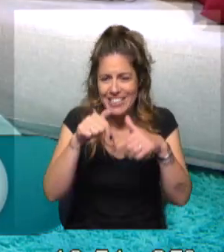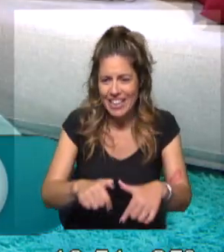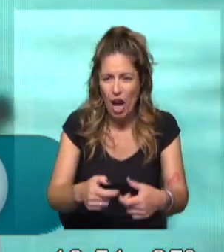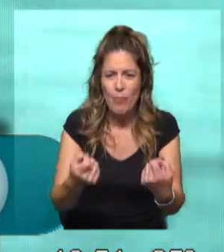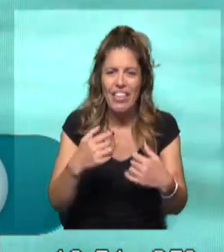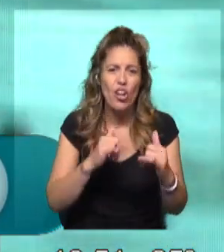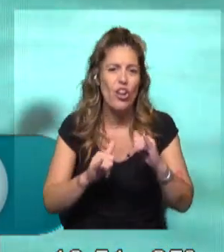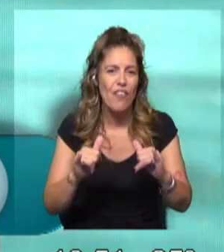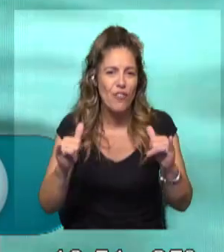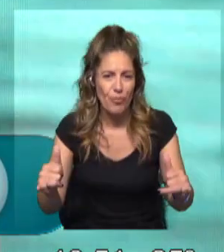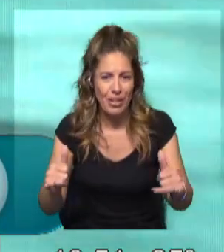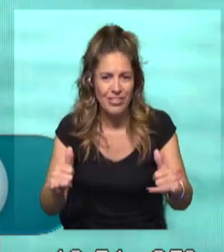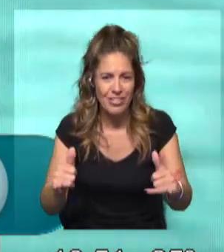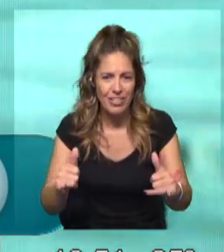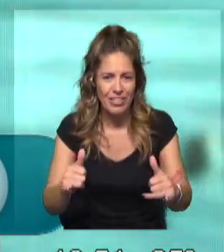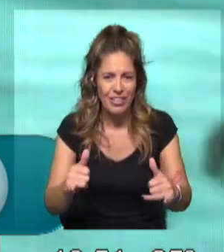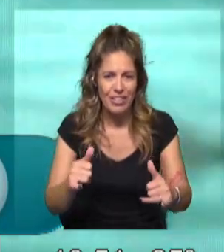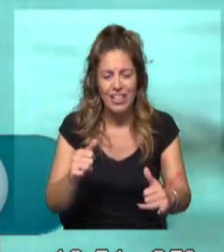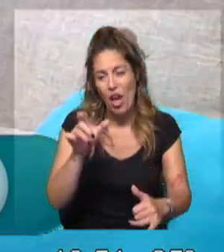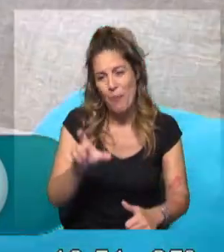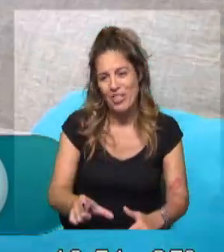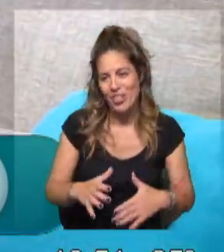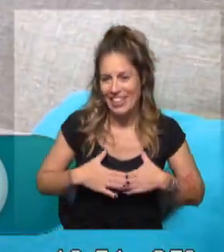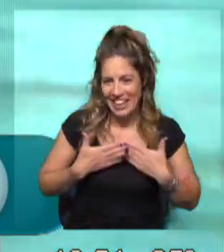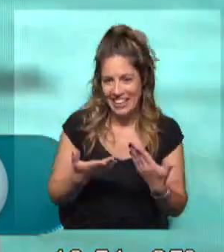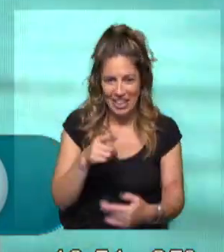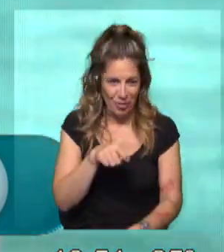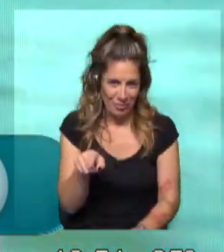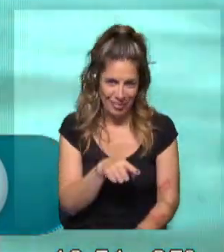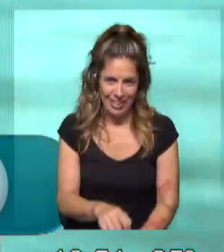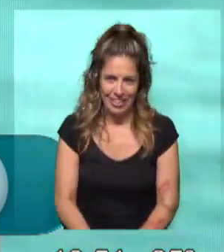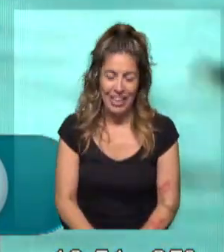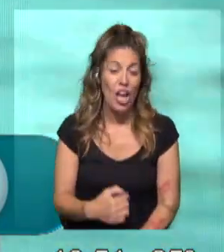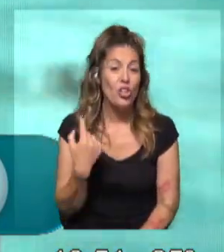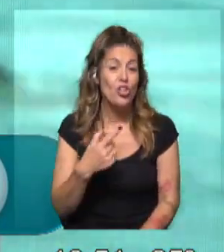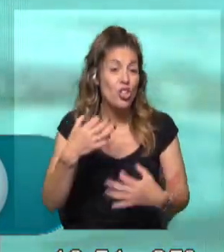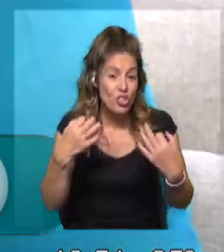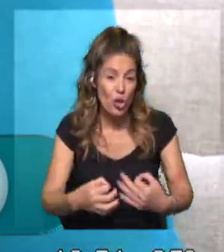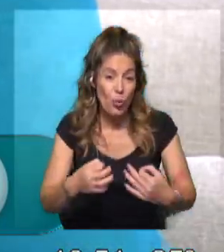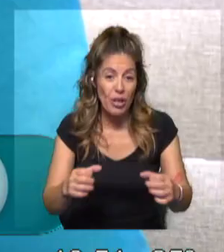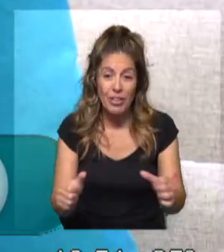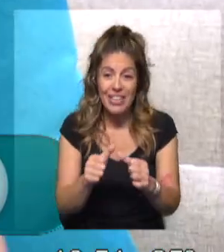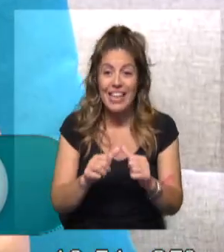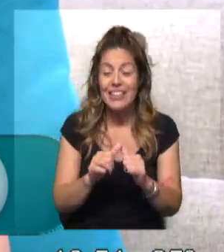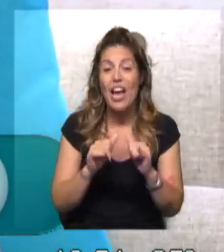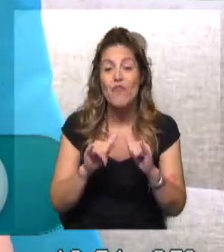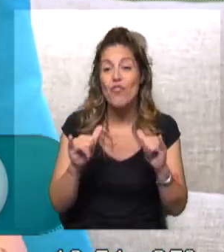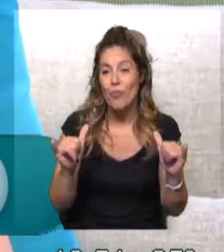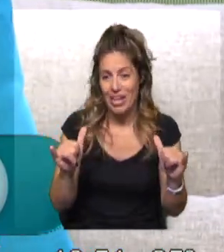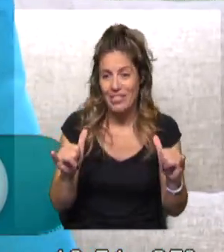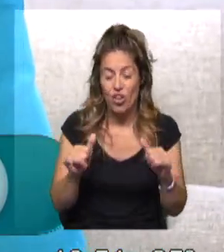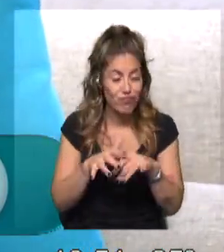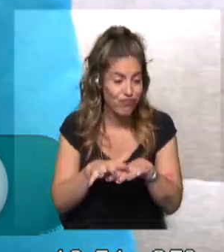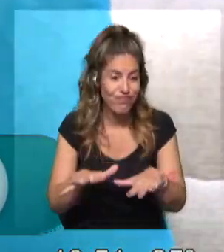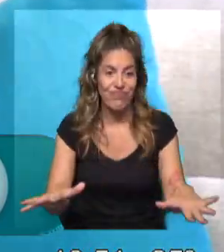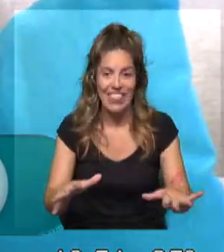mío, aparte de gente que tan querida como son ustedes. Y bueno, y nosotros seguramente vamos a hacer que esta información se